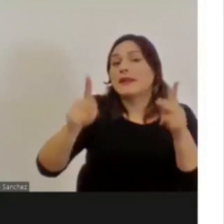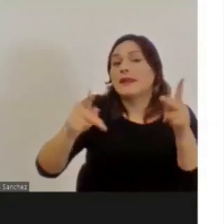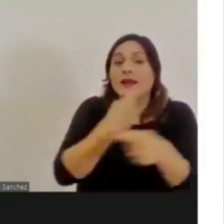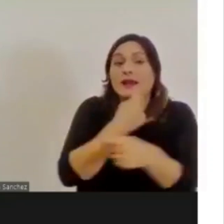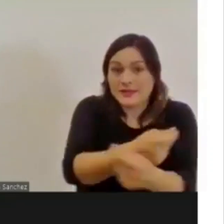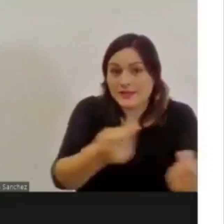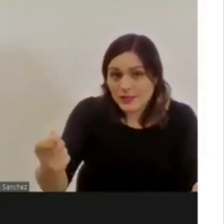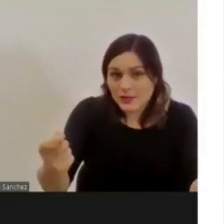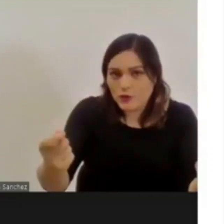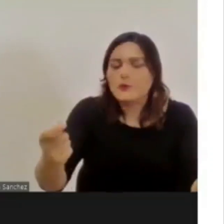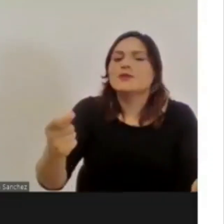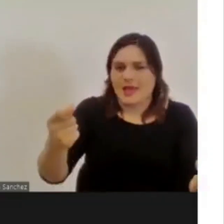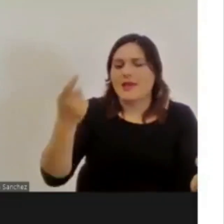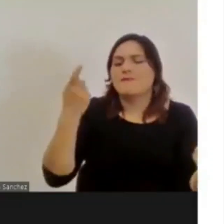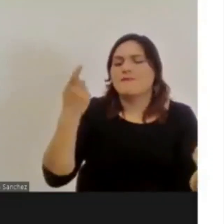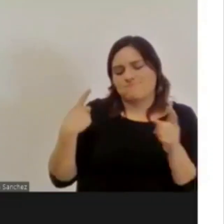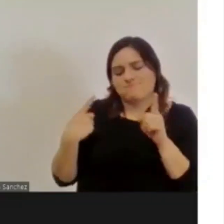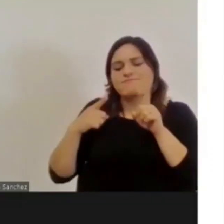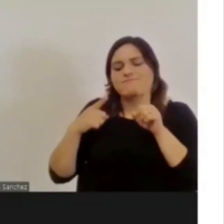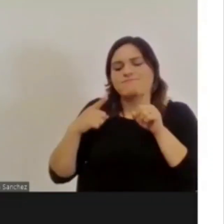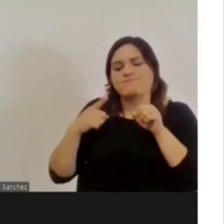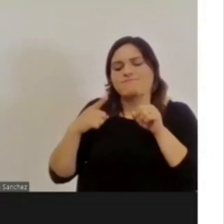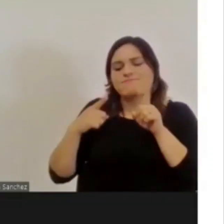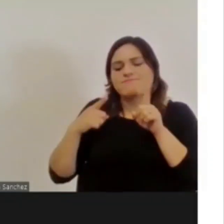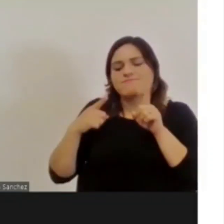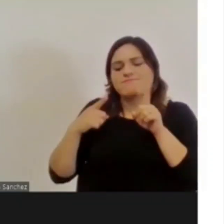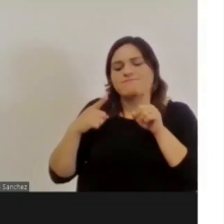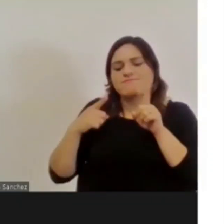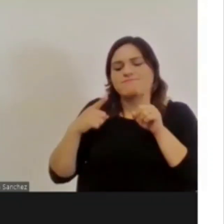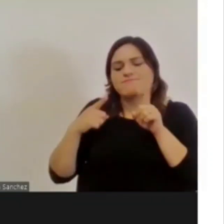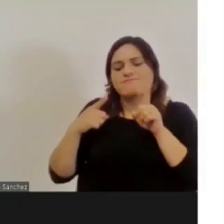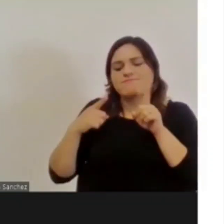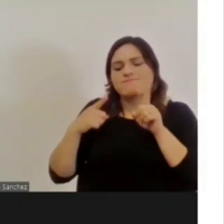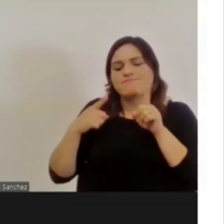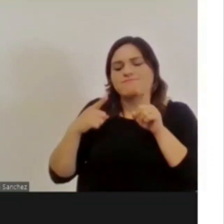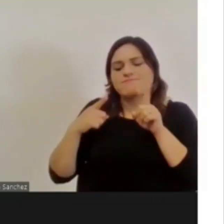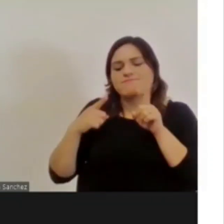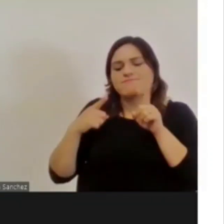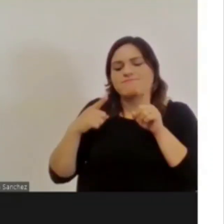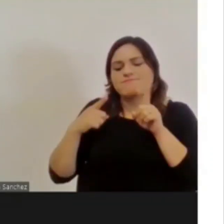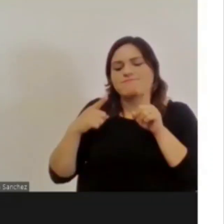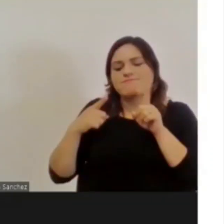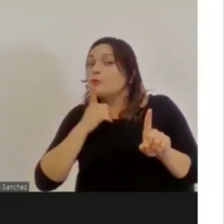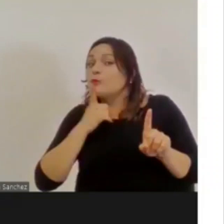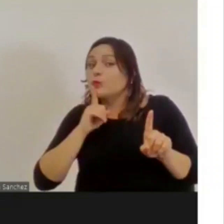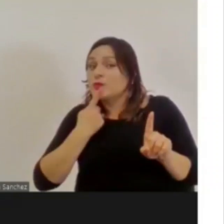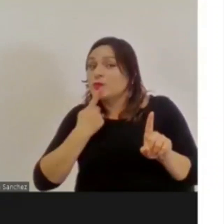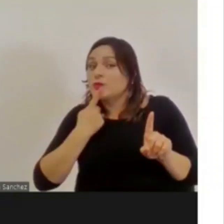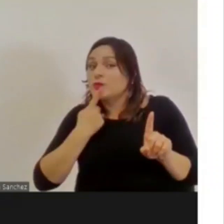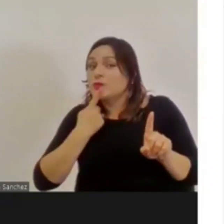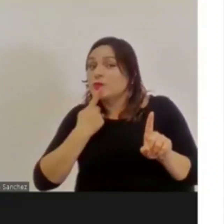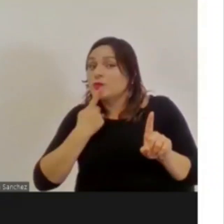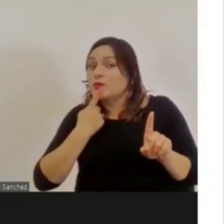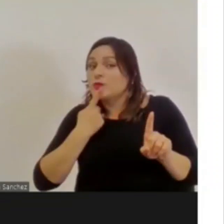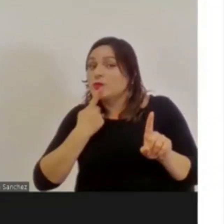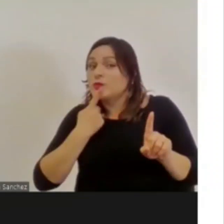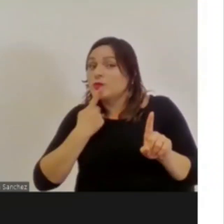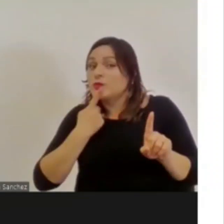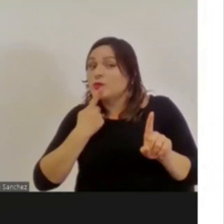y como él tenemos otros 8 o 10 elementos que también participan